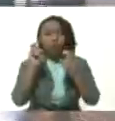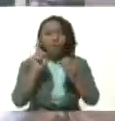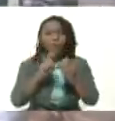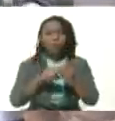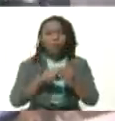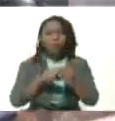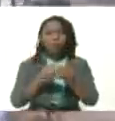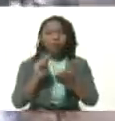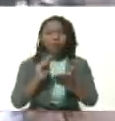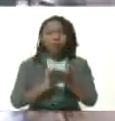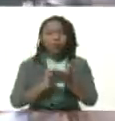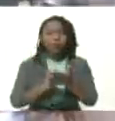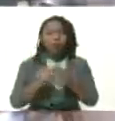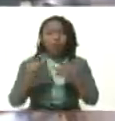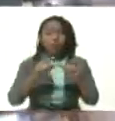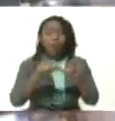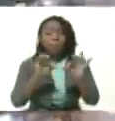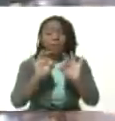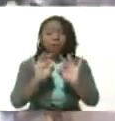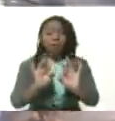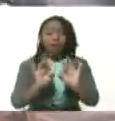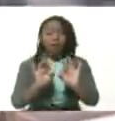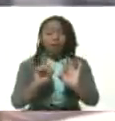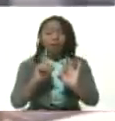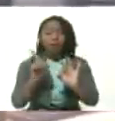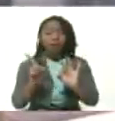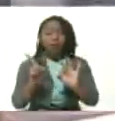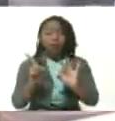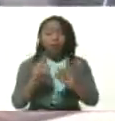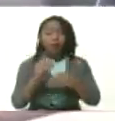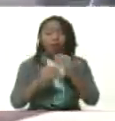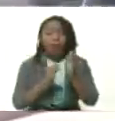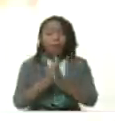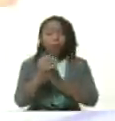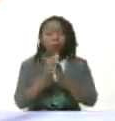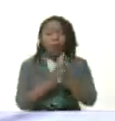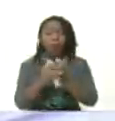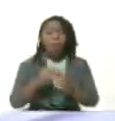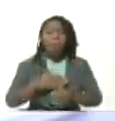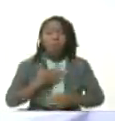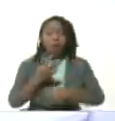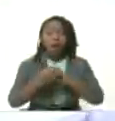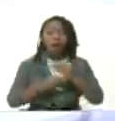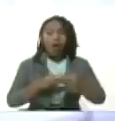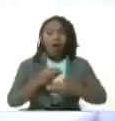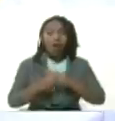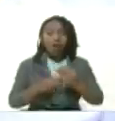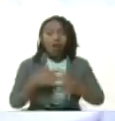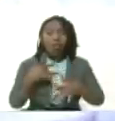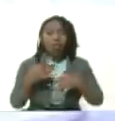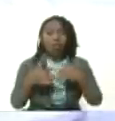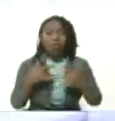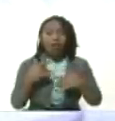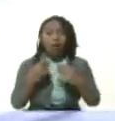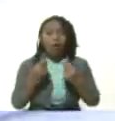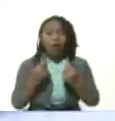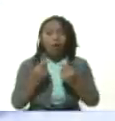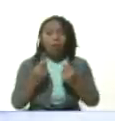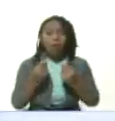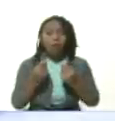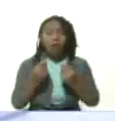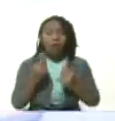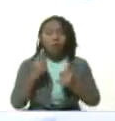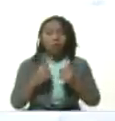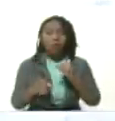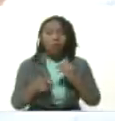el establecimiento de zonas especiales para que estos emprendedores y emprendedoras puedan realizar su actividad comercial, y en última instancia es